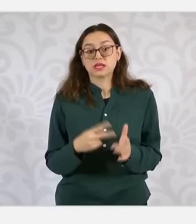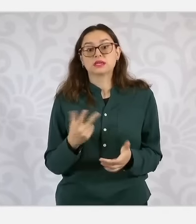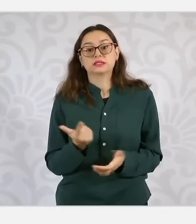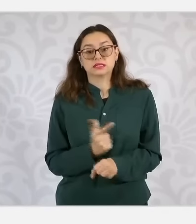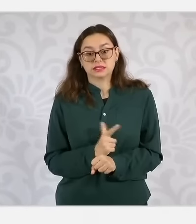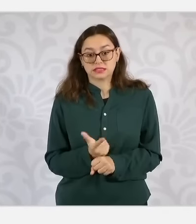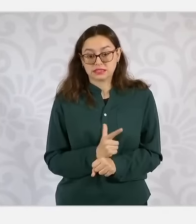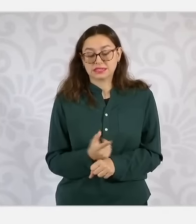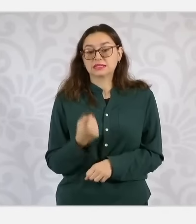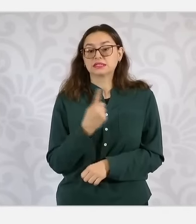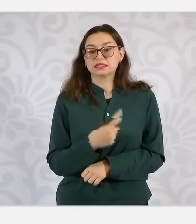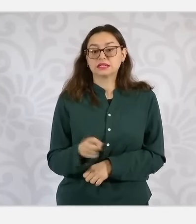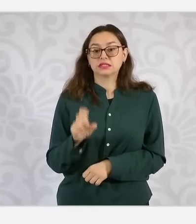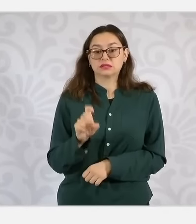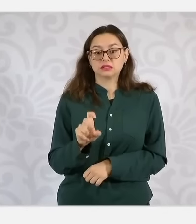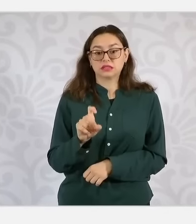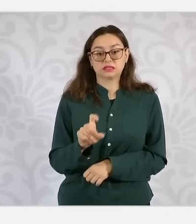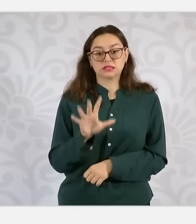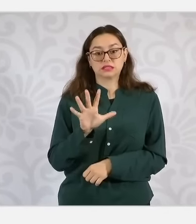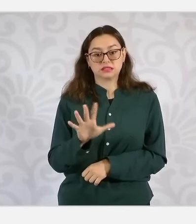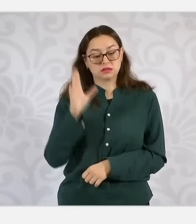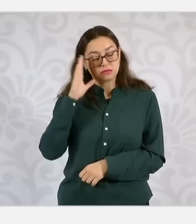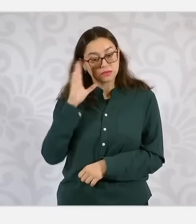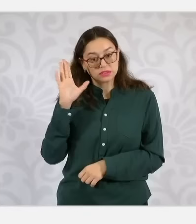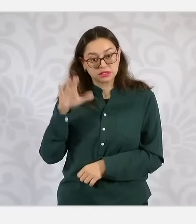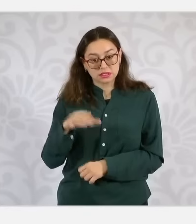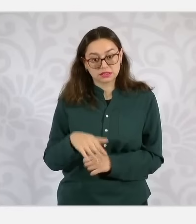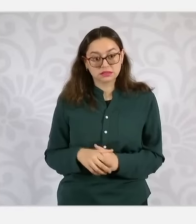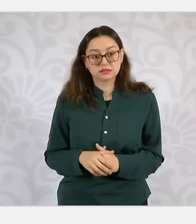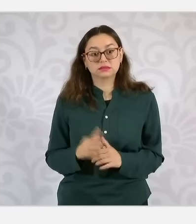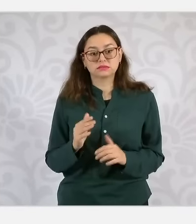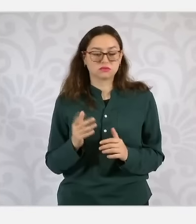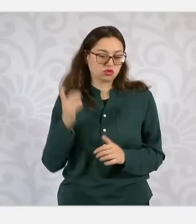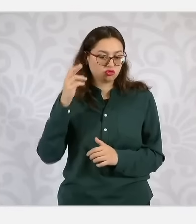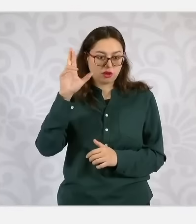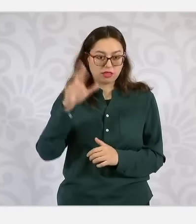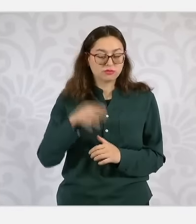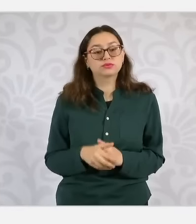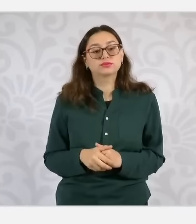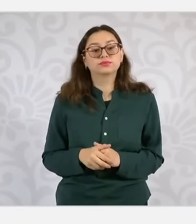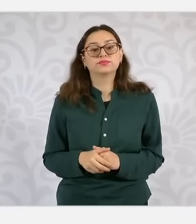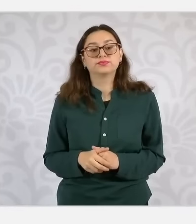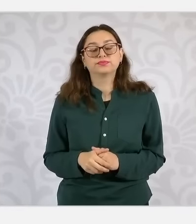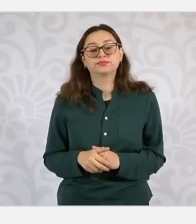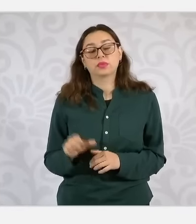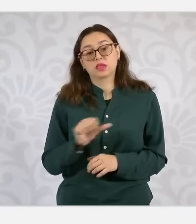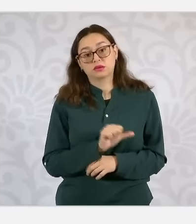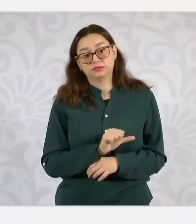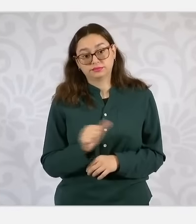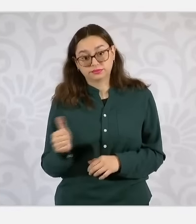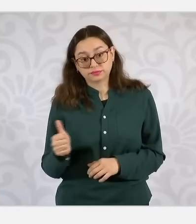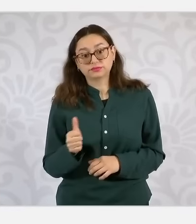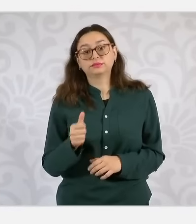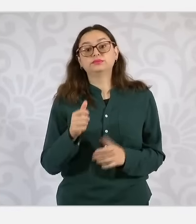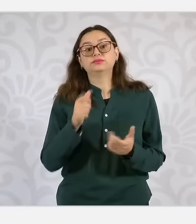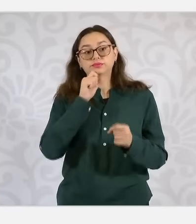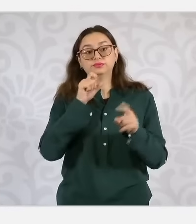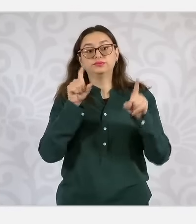y 135 posgrados. Por otro lado, el Tecnológico Nacional de México Virtual, modalidad